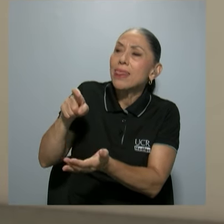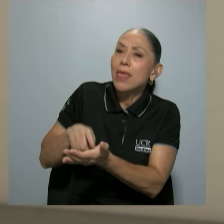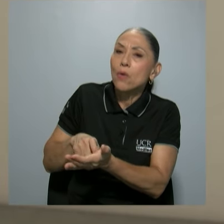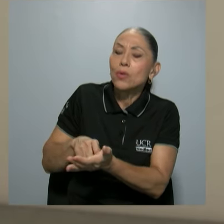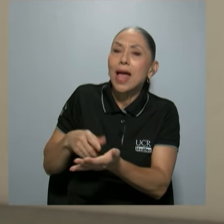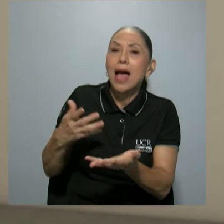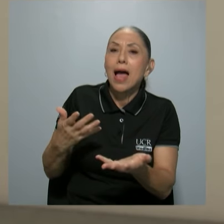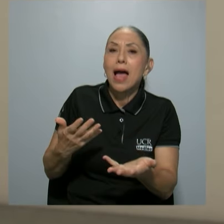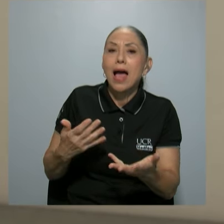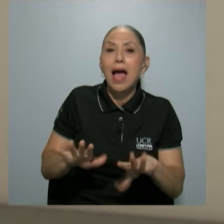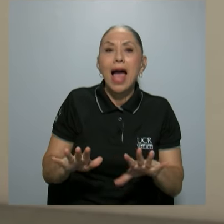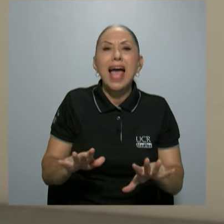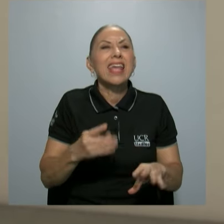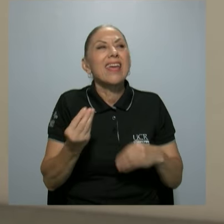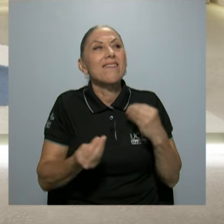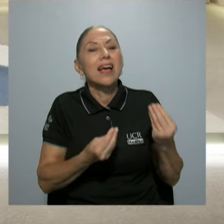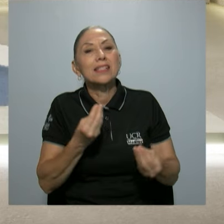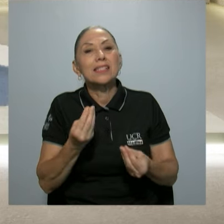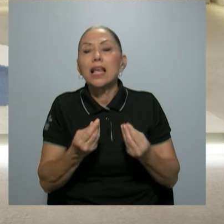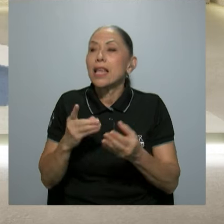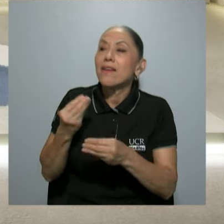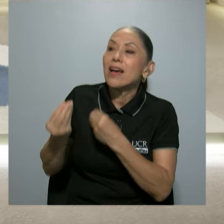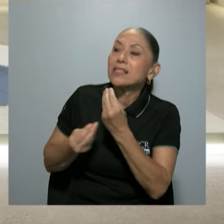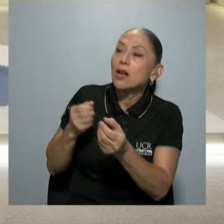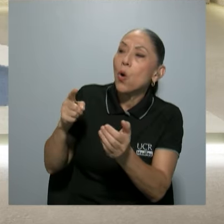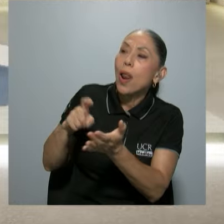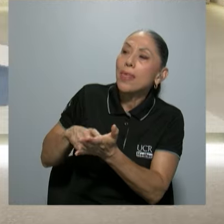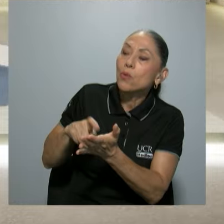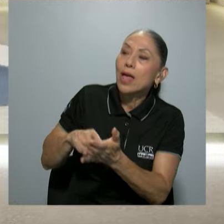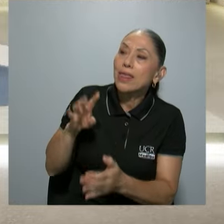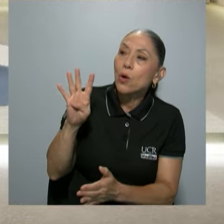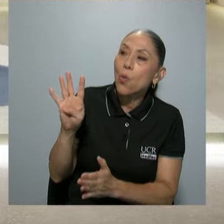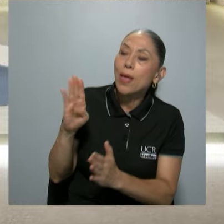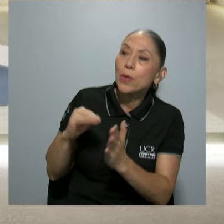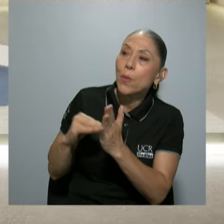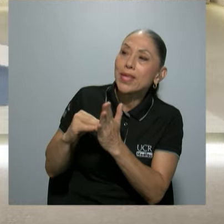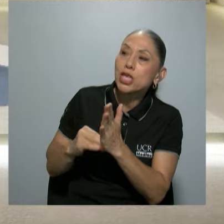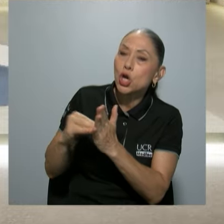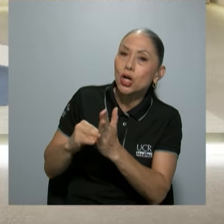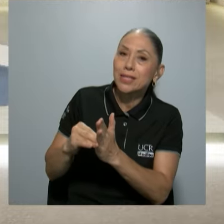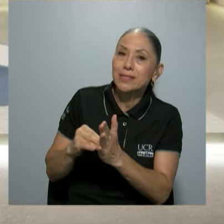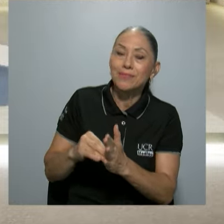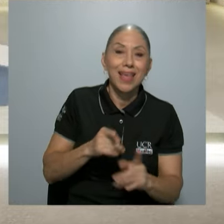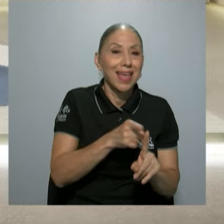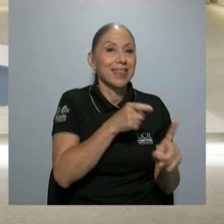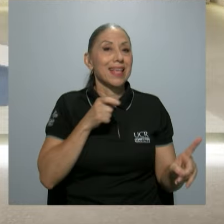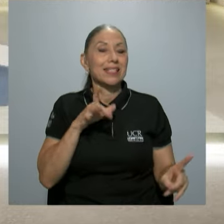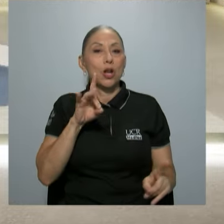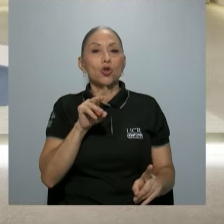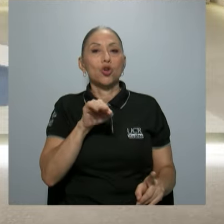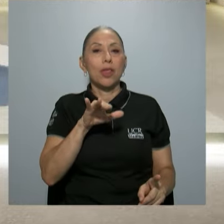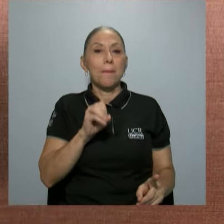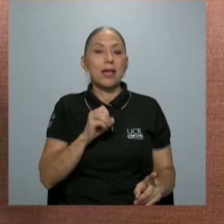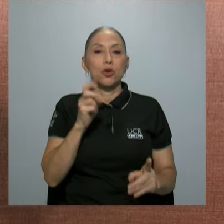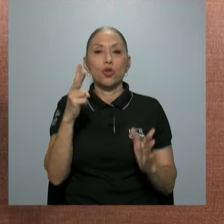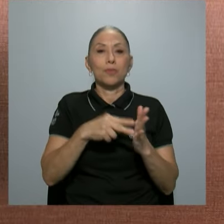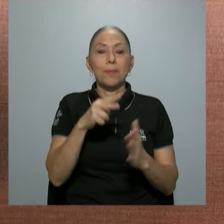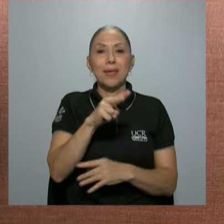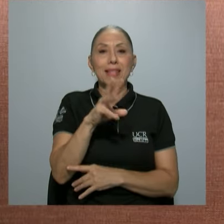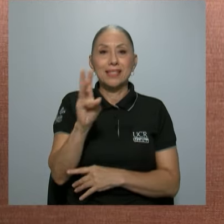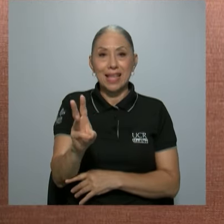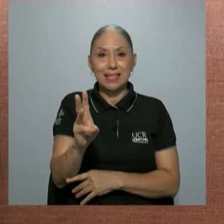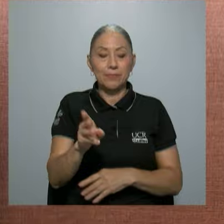4 deuda, billones. Exacto. Vamos con un plan desde el 8 de mayo del 2026. Nos vamos a sentar